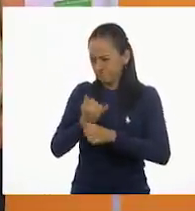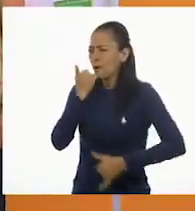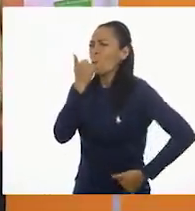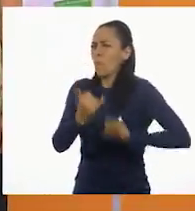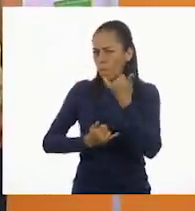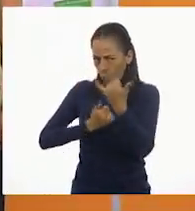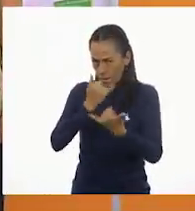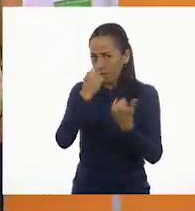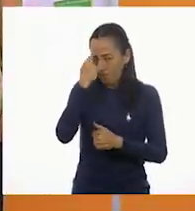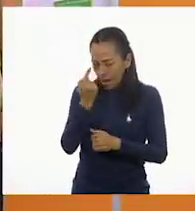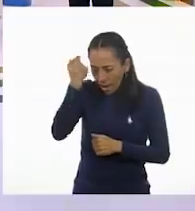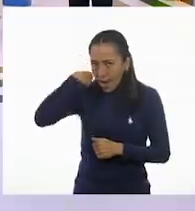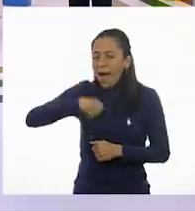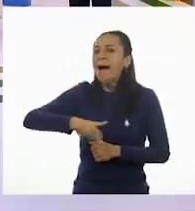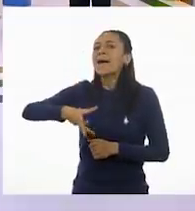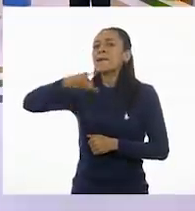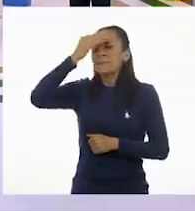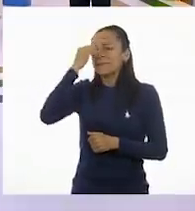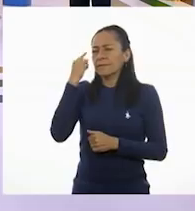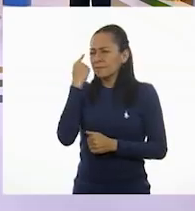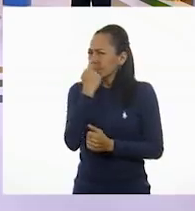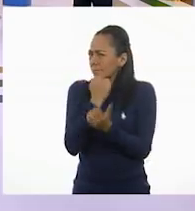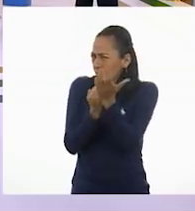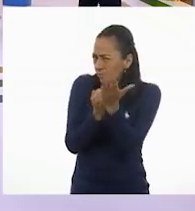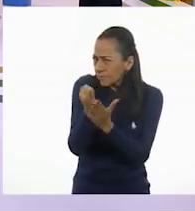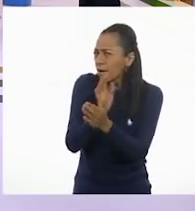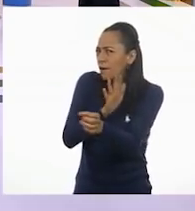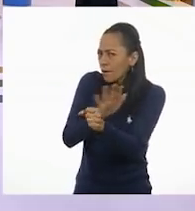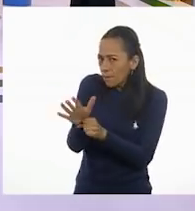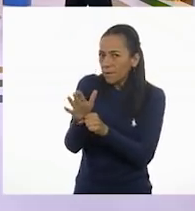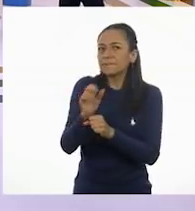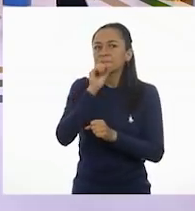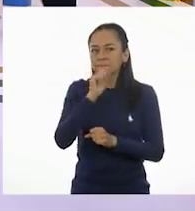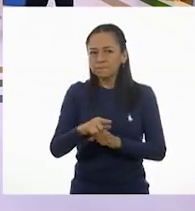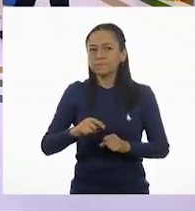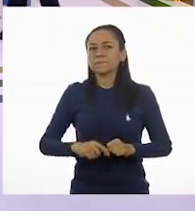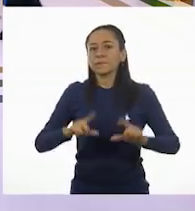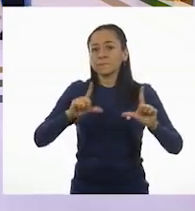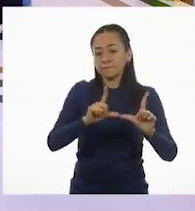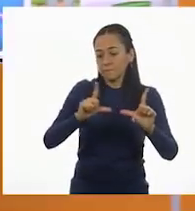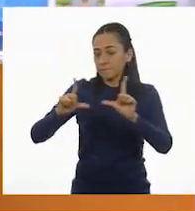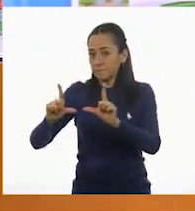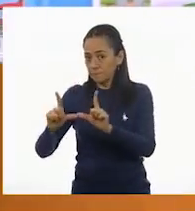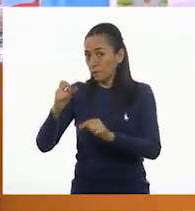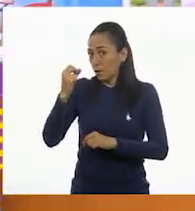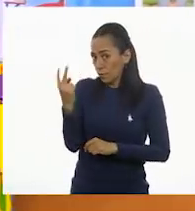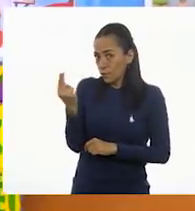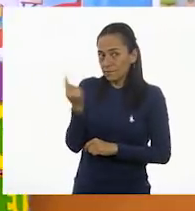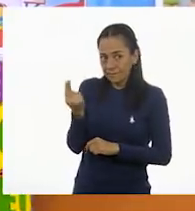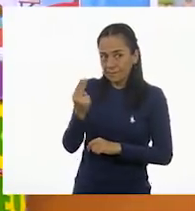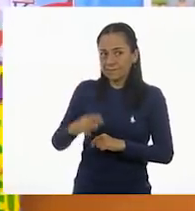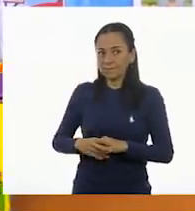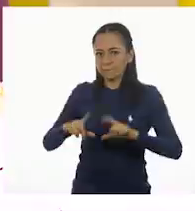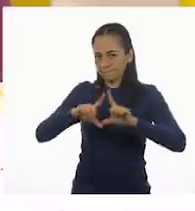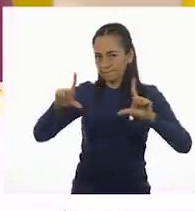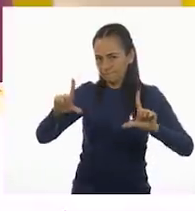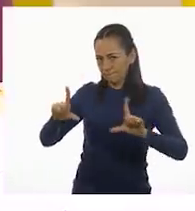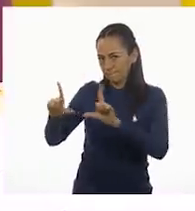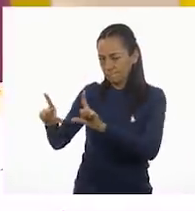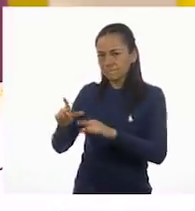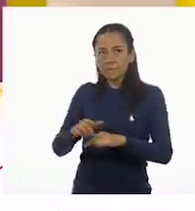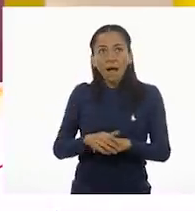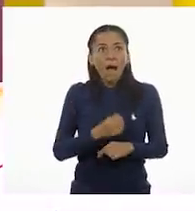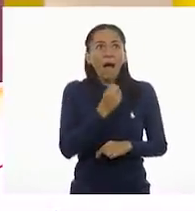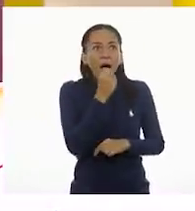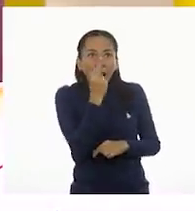hablando. Necesitamos dos tarjetas. Aquí las tenemos. ¡Dos tarjetas! ¡Me gustan estas dinámicas! Sí,